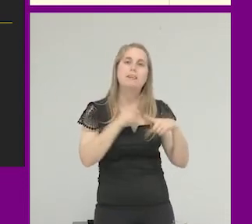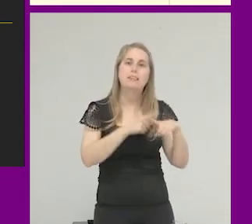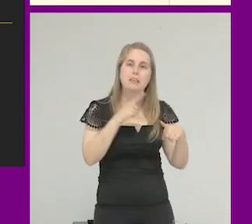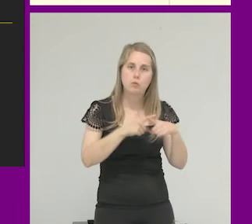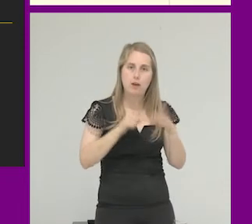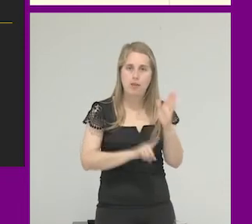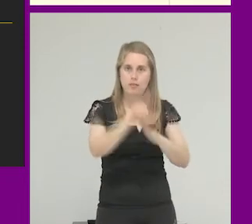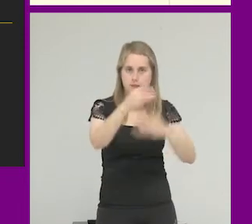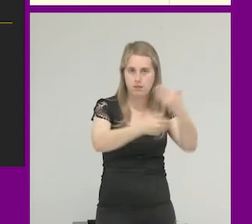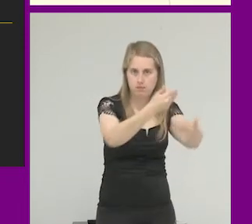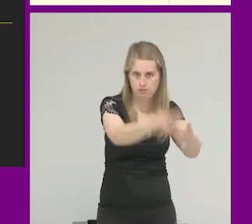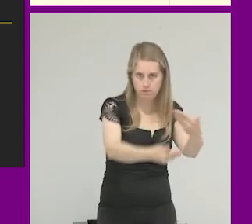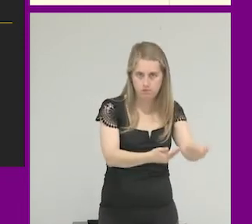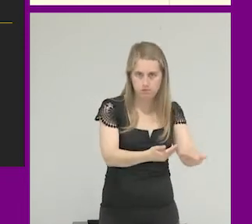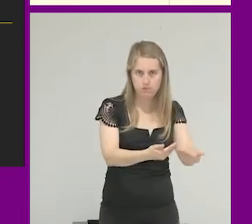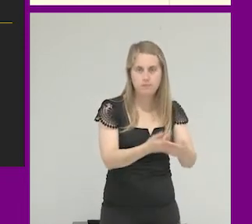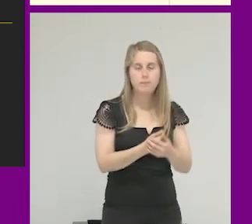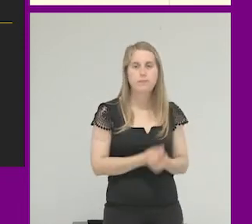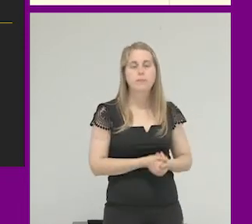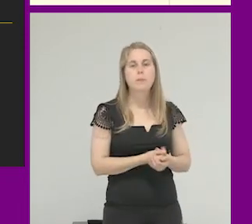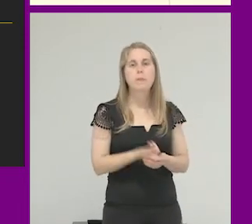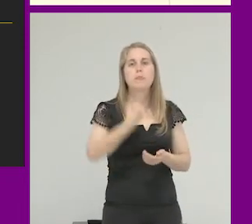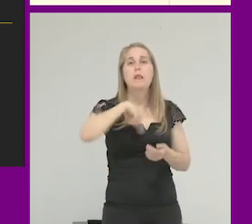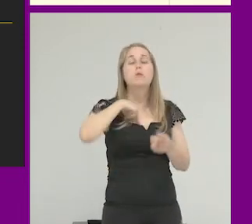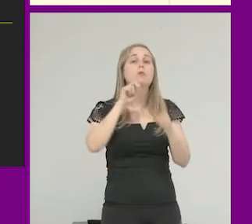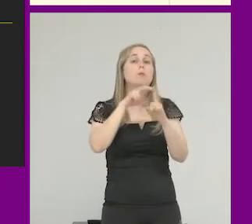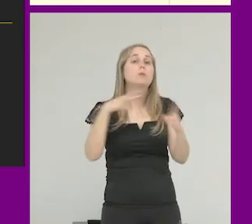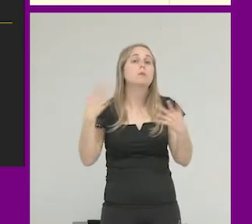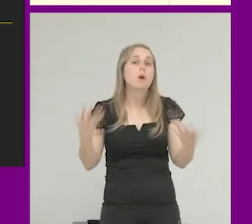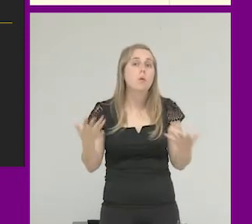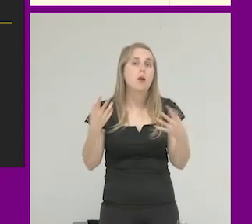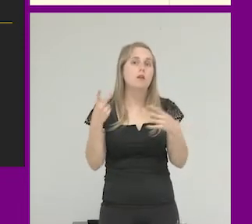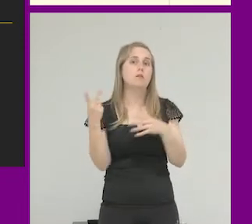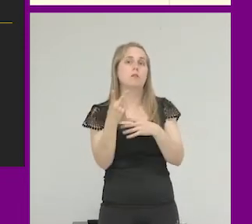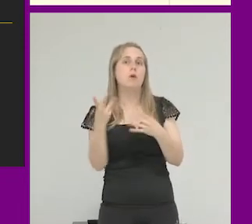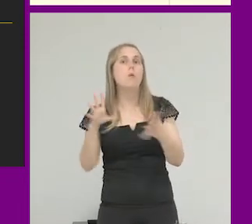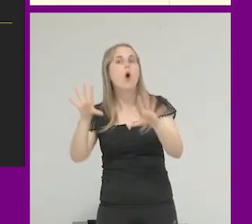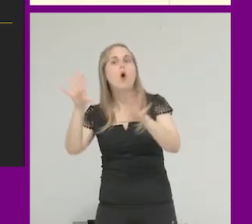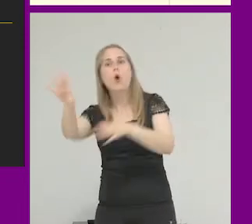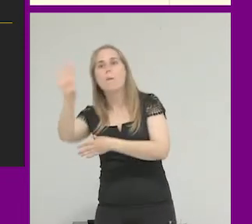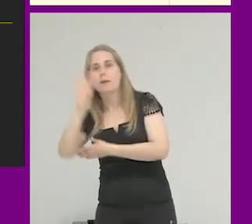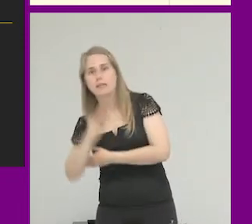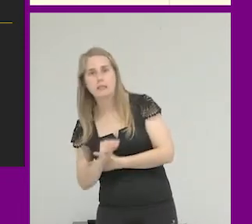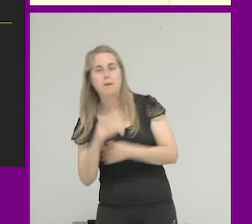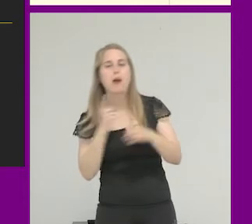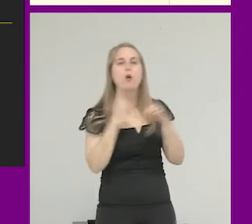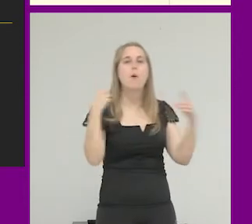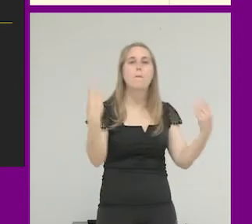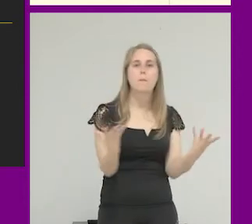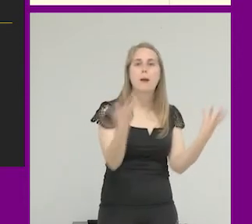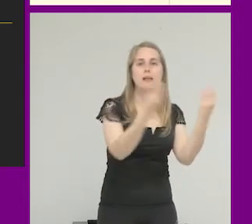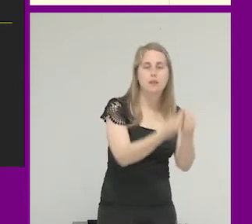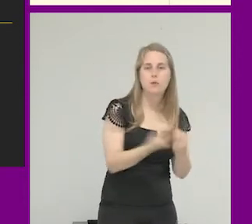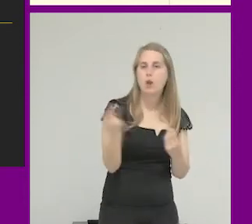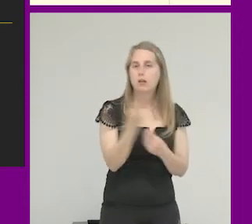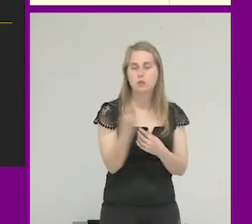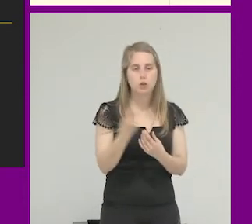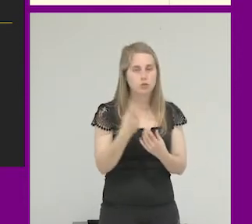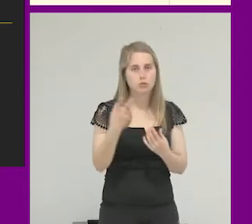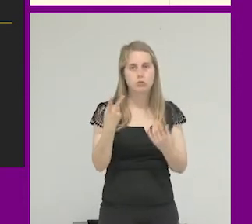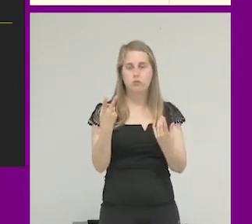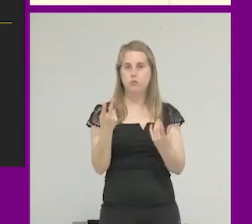sexualitatearen garapena. Ez? Orda, gure ikuspegia da, konbatiboa eta konprensiboa biak uztartu inbiar diela, vale?